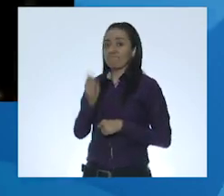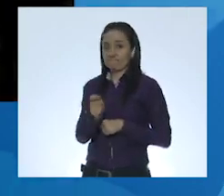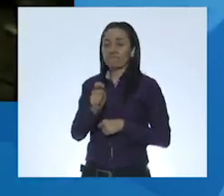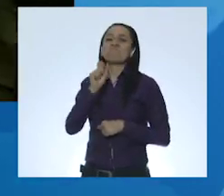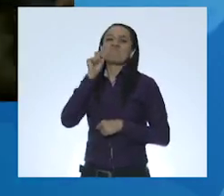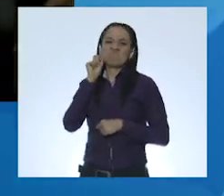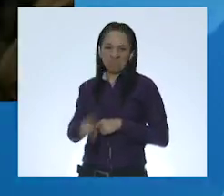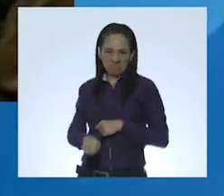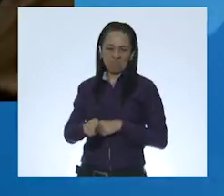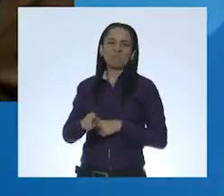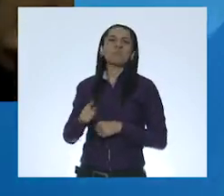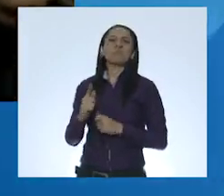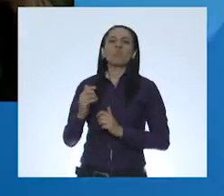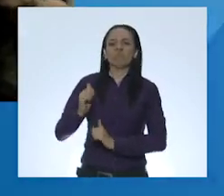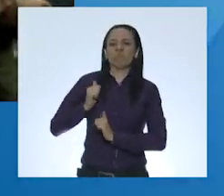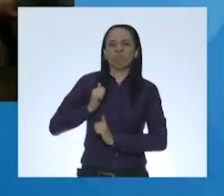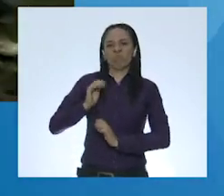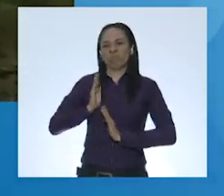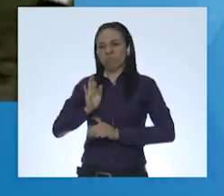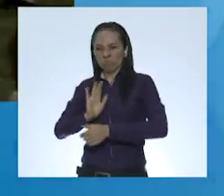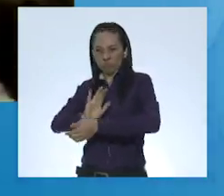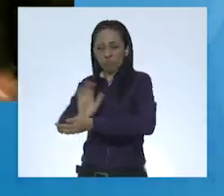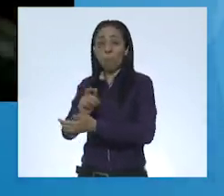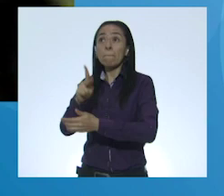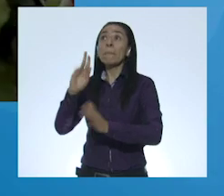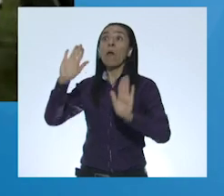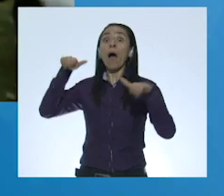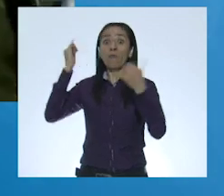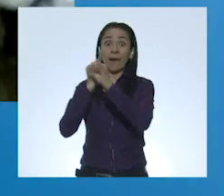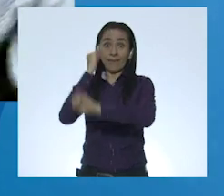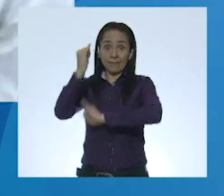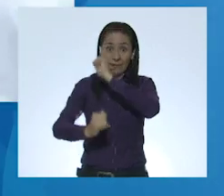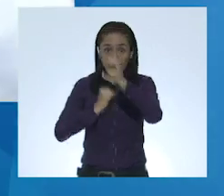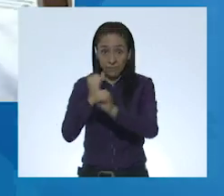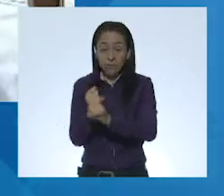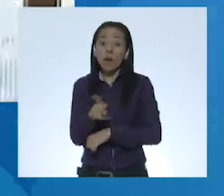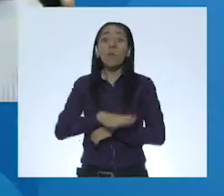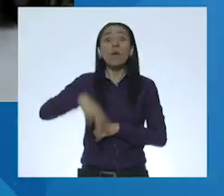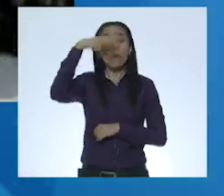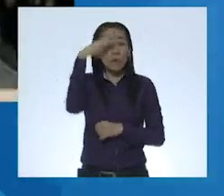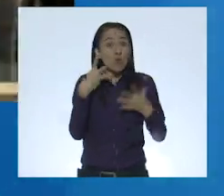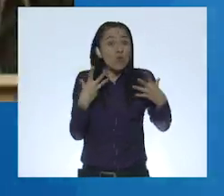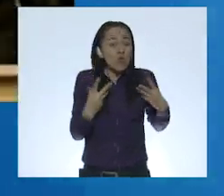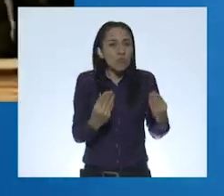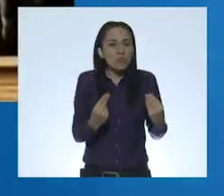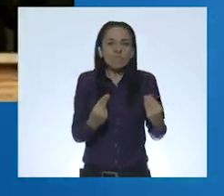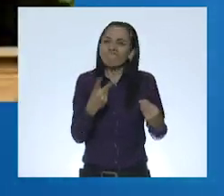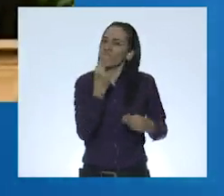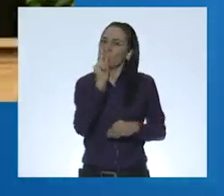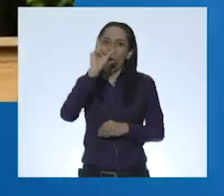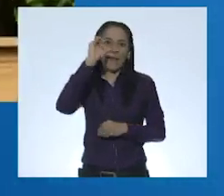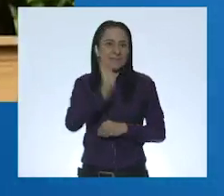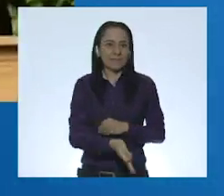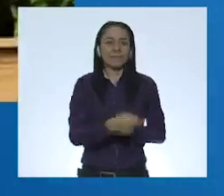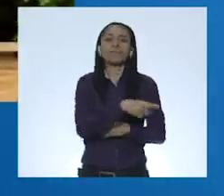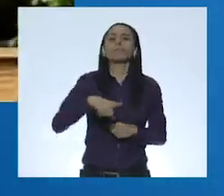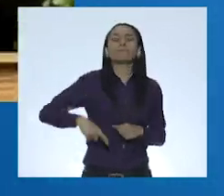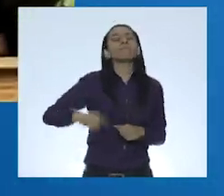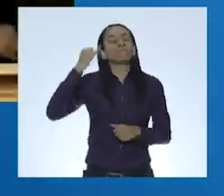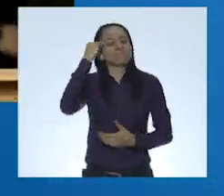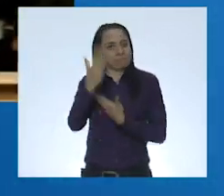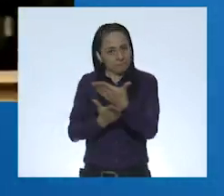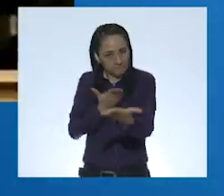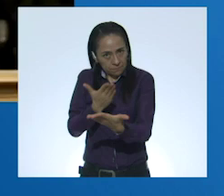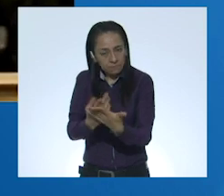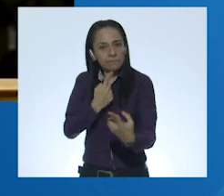pero la solidaridad internacional y el apoyo de miles de mexicanos lo impidieron. El gobierno propuso un diálogo, el